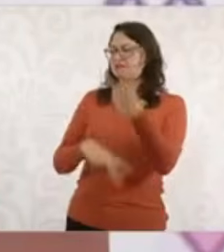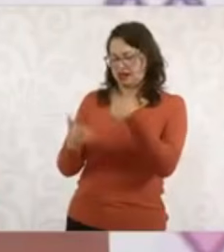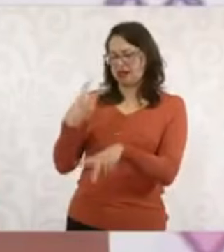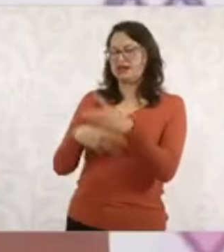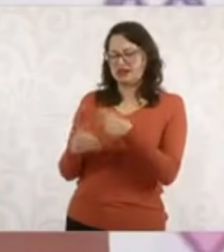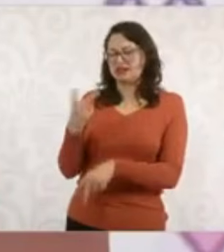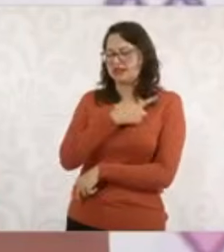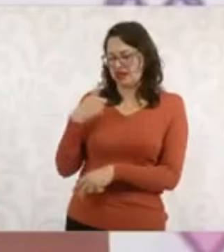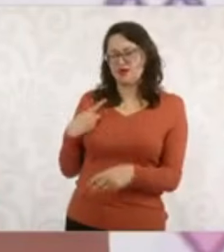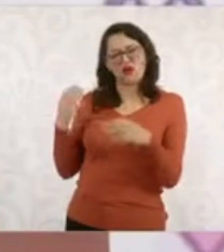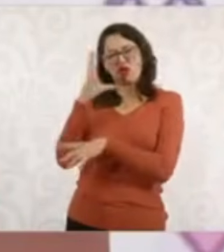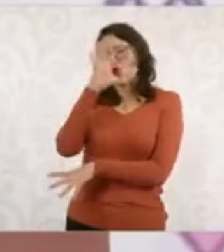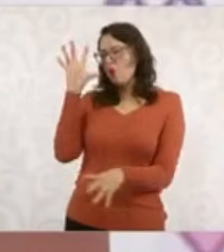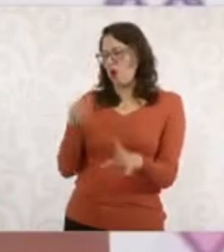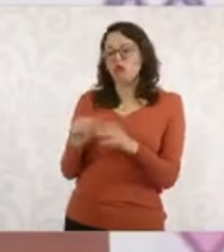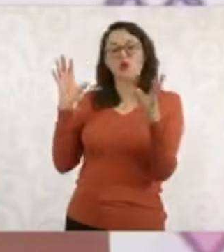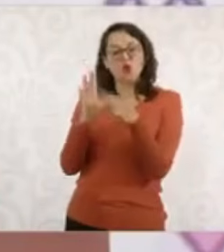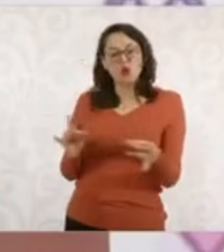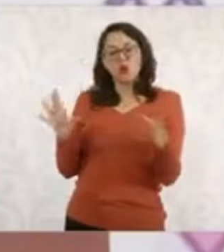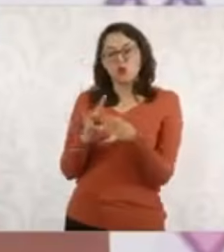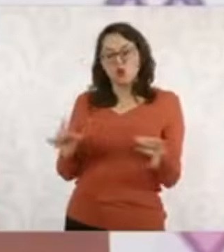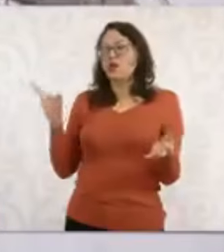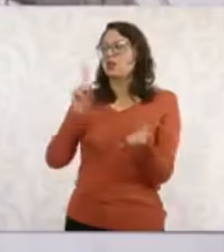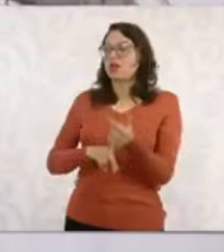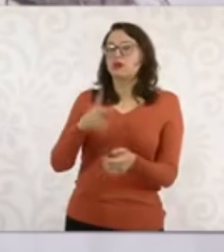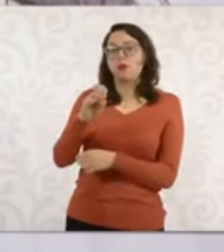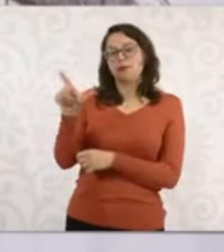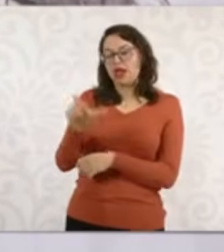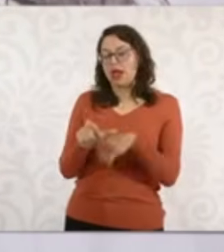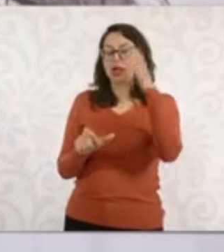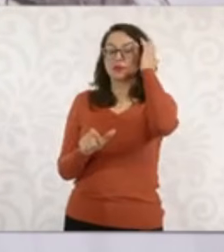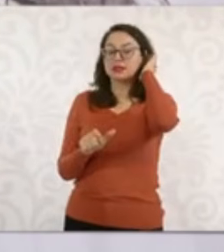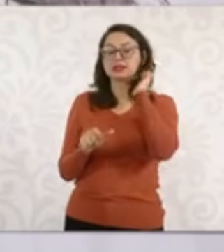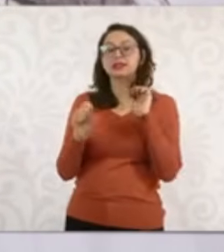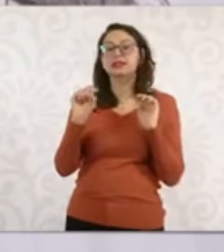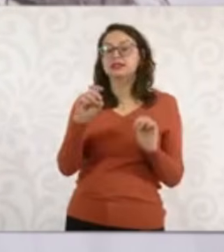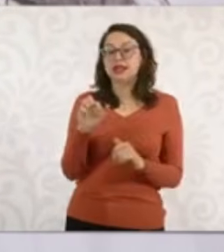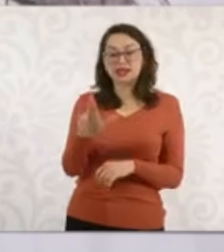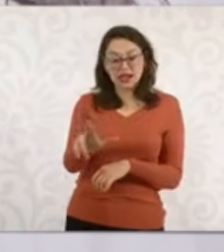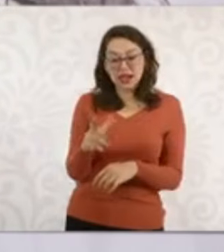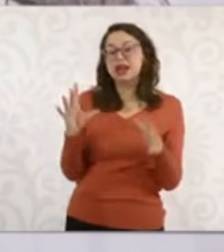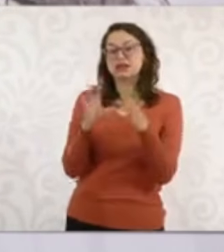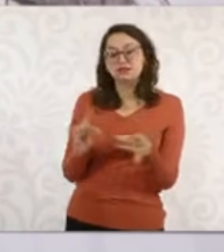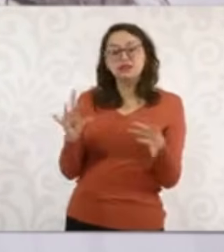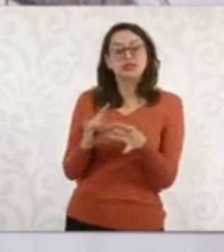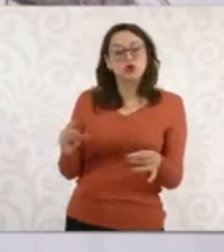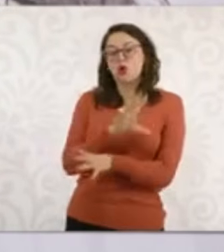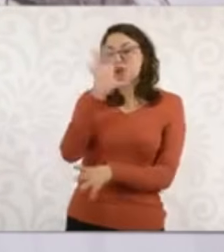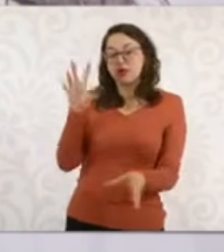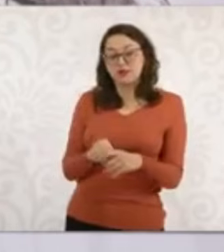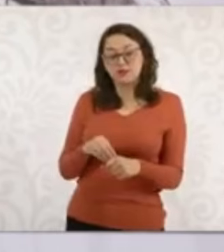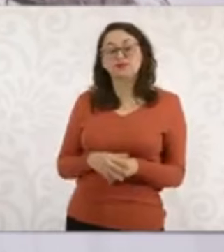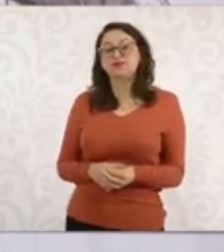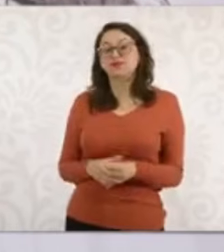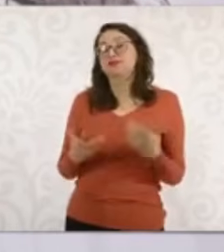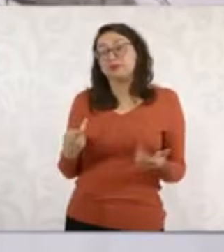venir a explicar todo lo que ellos ven desde Pemex y desde la propia Secretaría de Energía. Hay algunas investigaciones que tiene